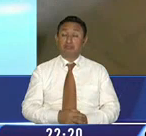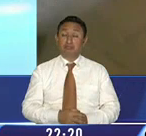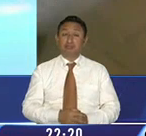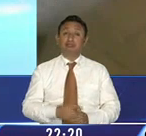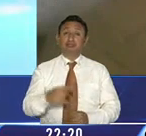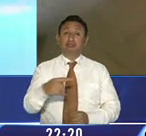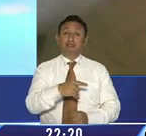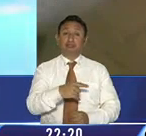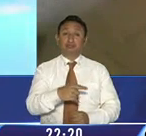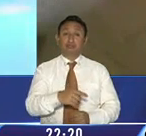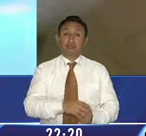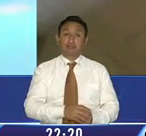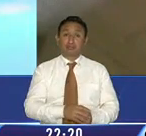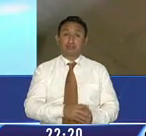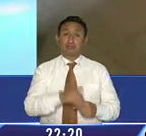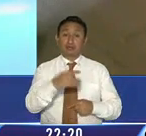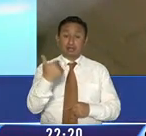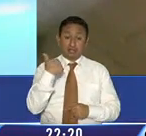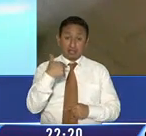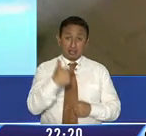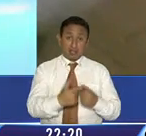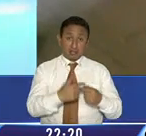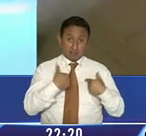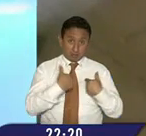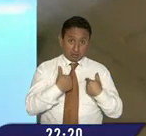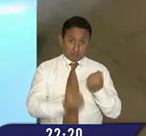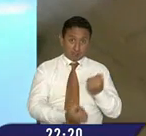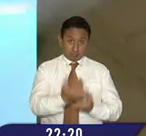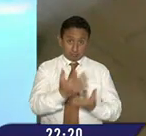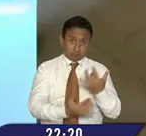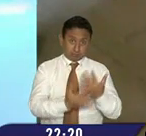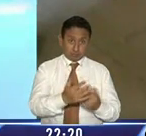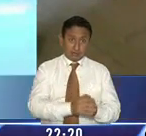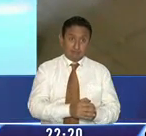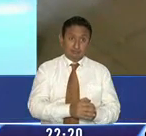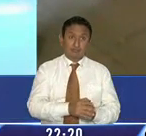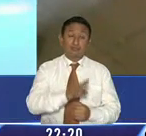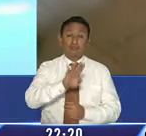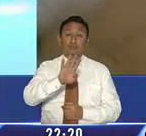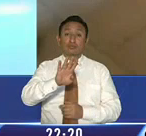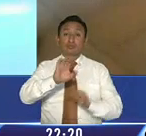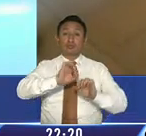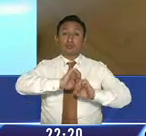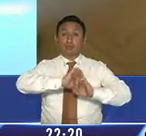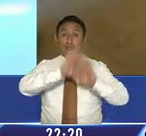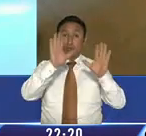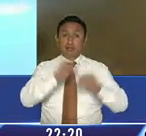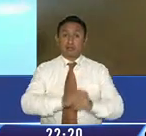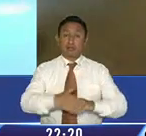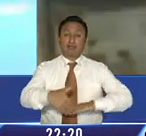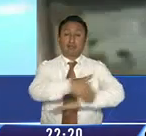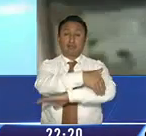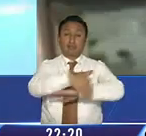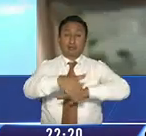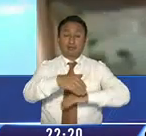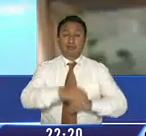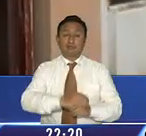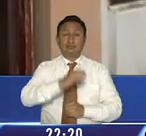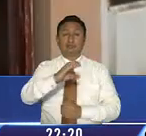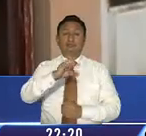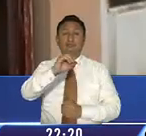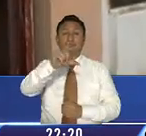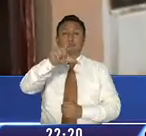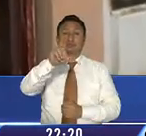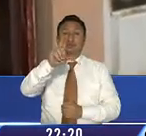Han quemado unos gusanitos que tenían. La novedad se produjo a las 4 de la mañana en las calles Cristóbal